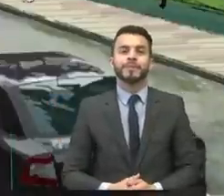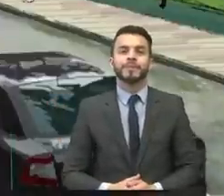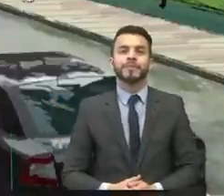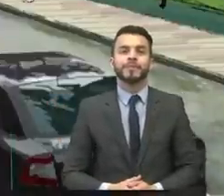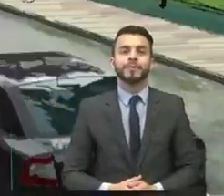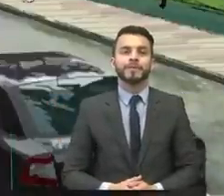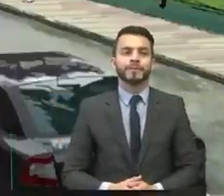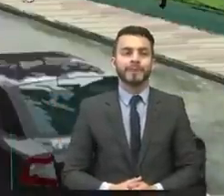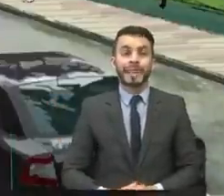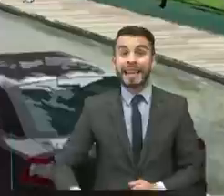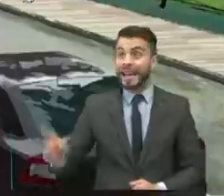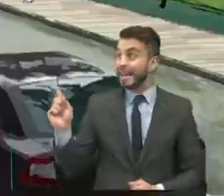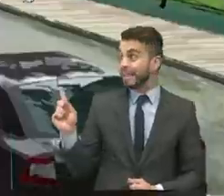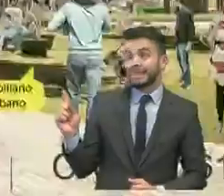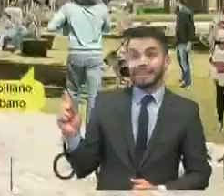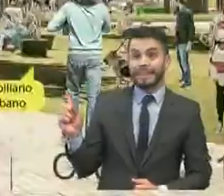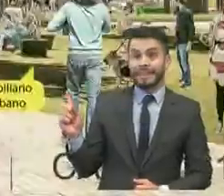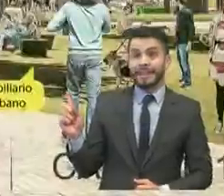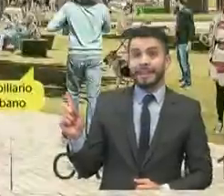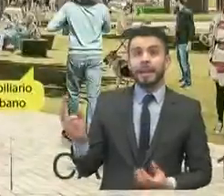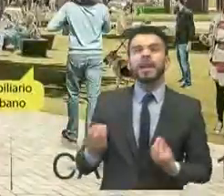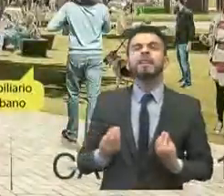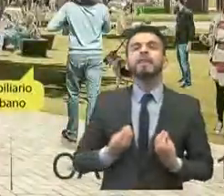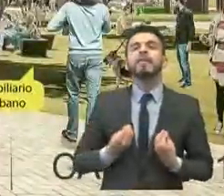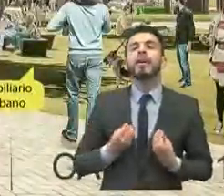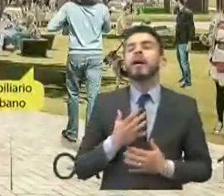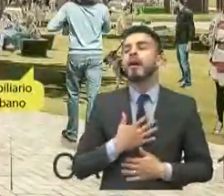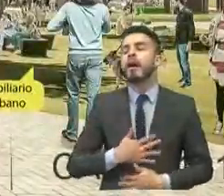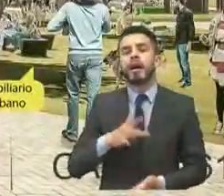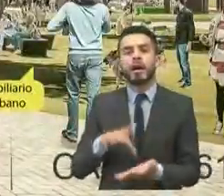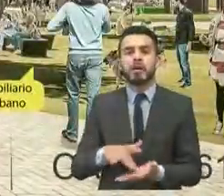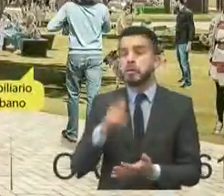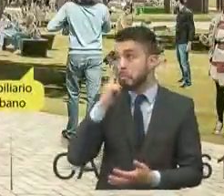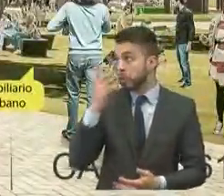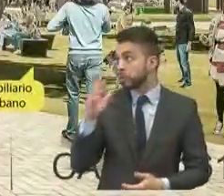¿Eso cómo se viviría? Así más o menos.